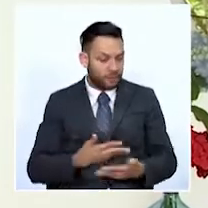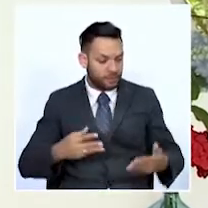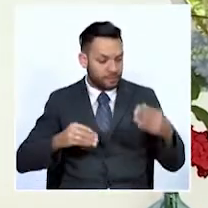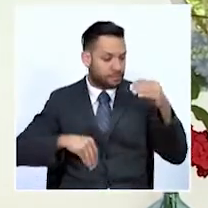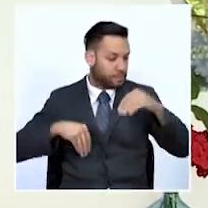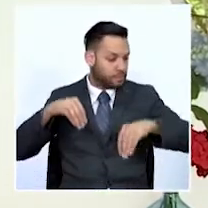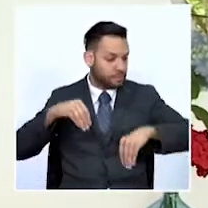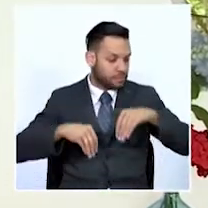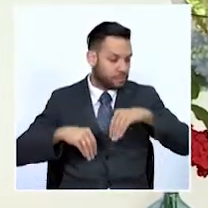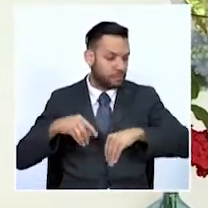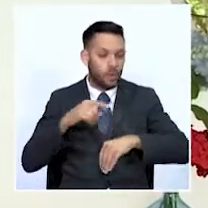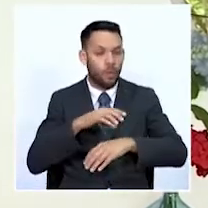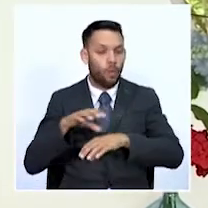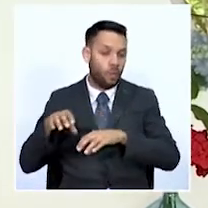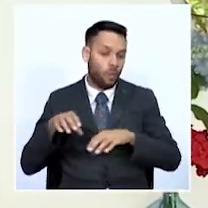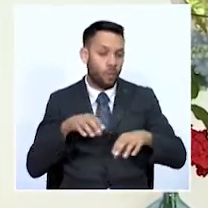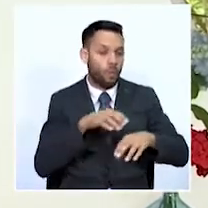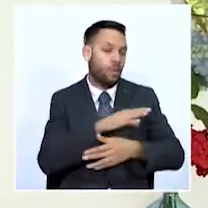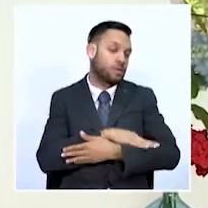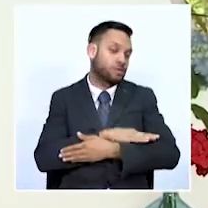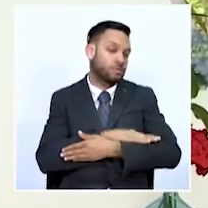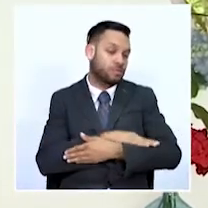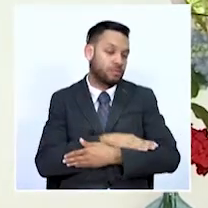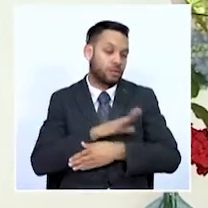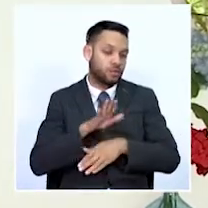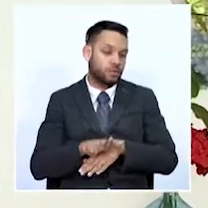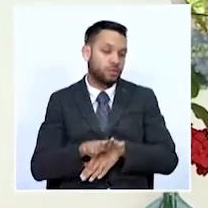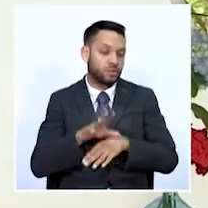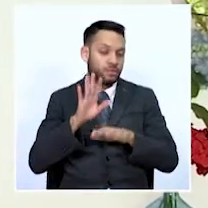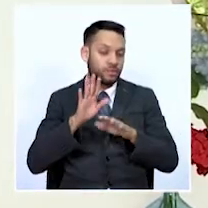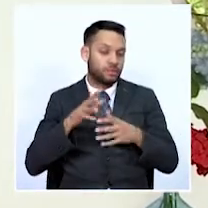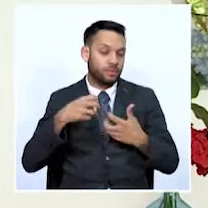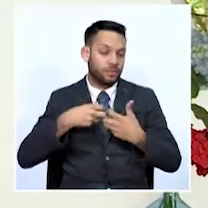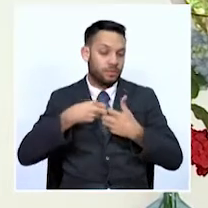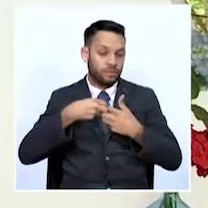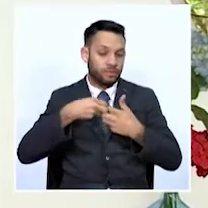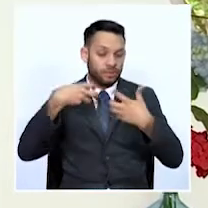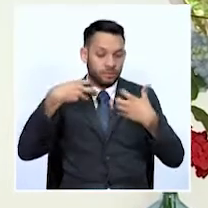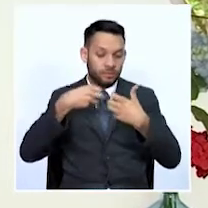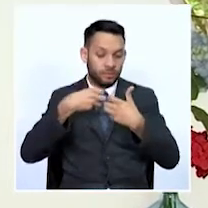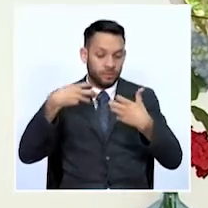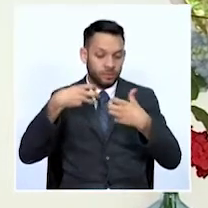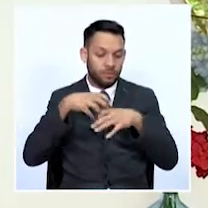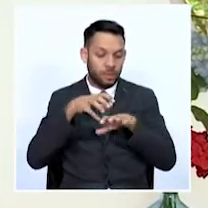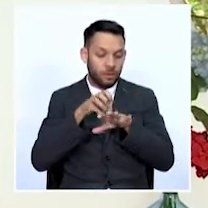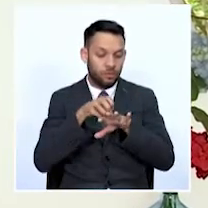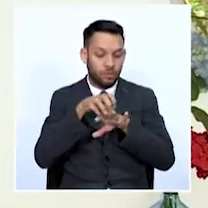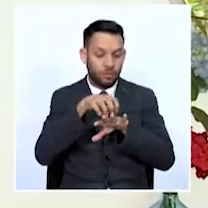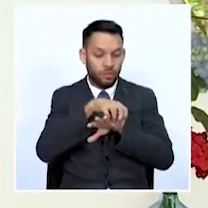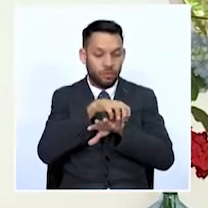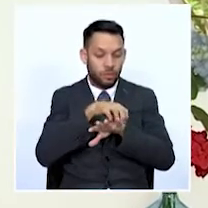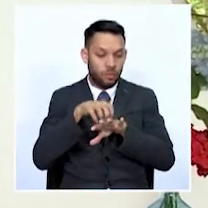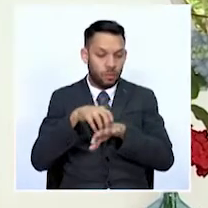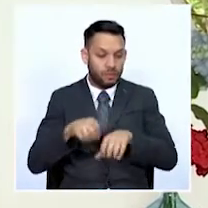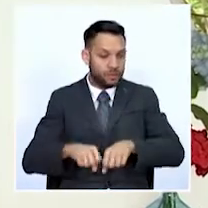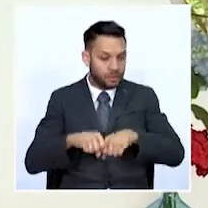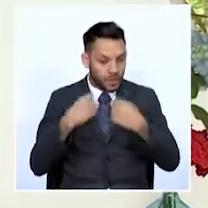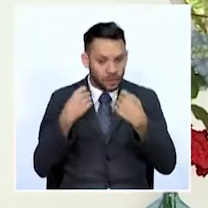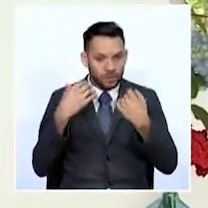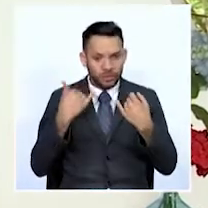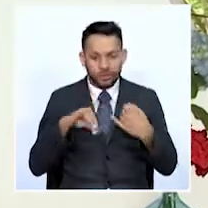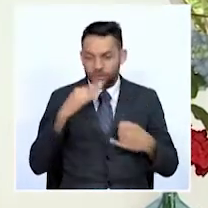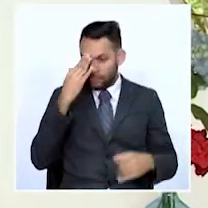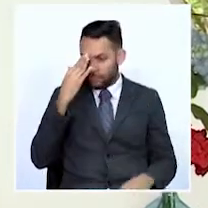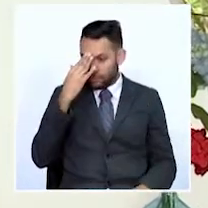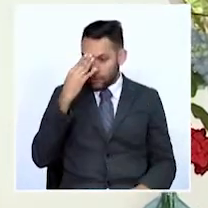que ella tiene, pues es una artritis deformativa. Lo que hemos visto con estudios en el